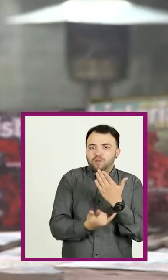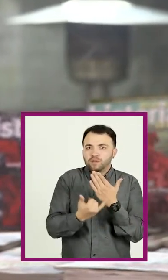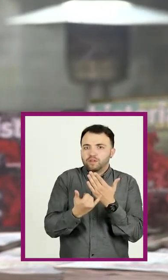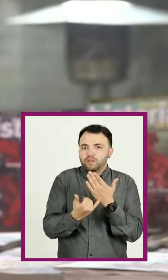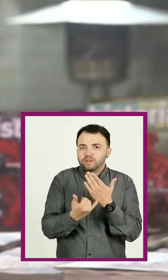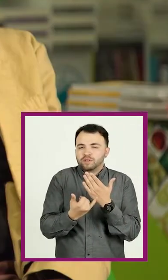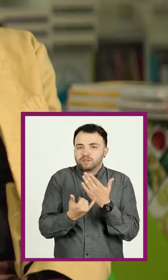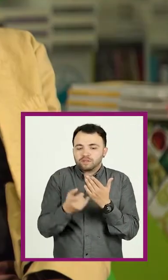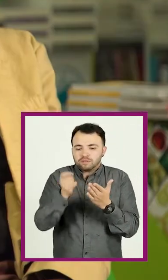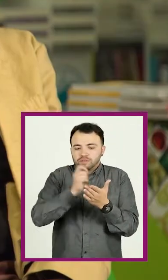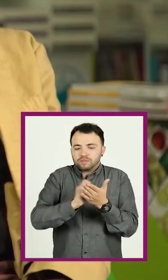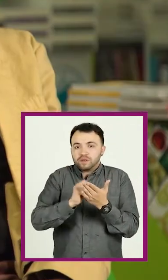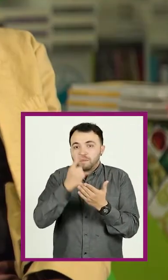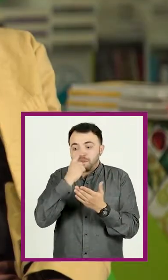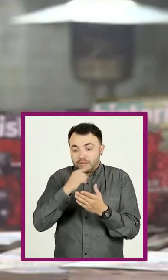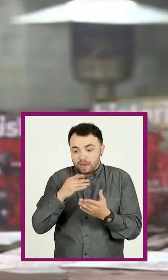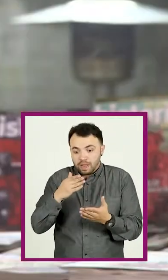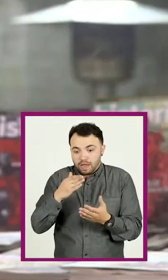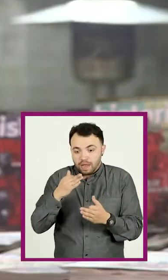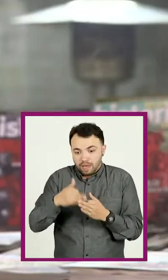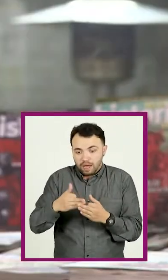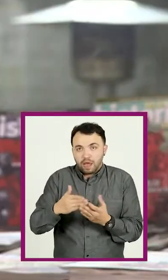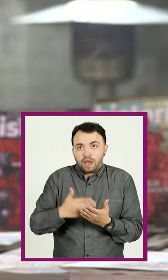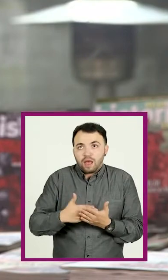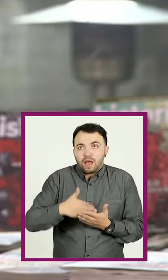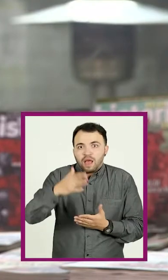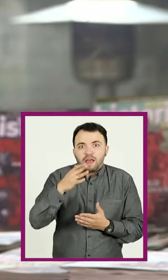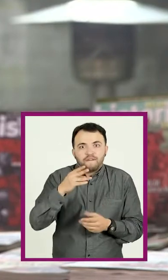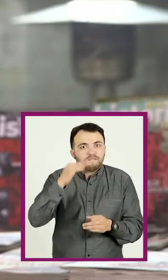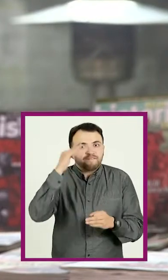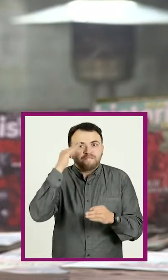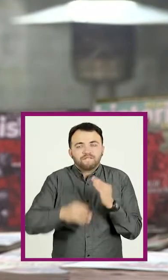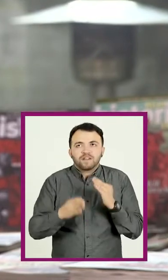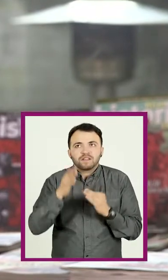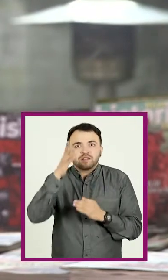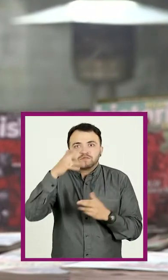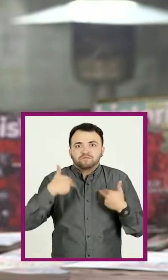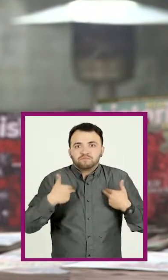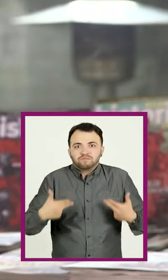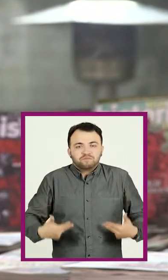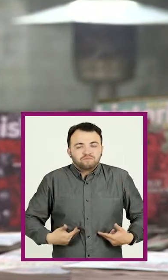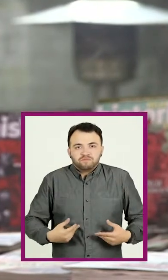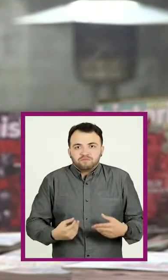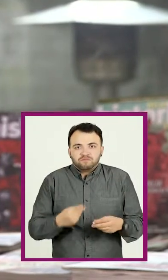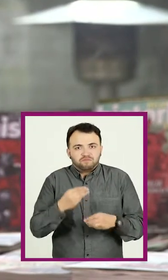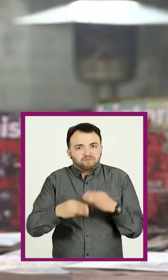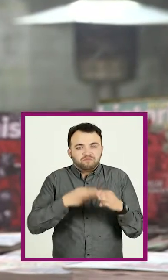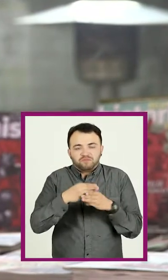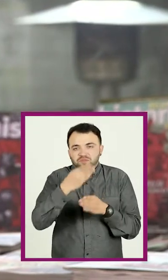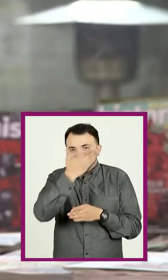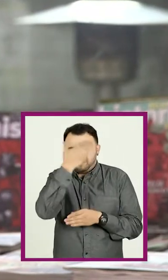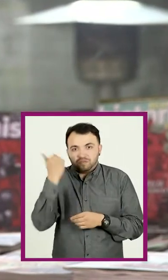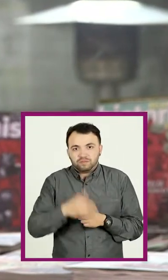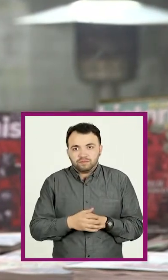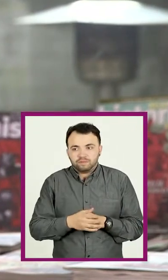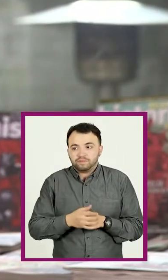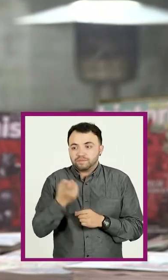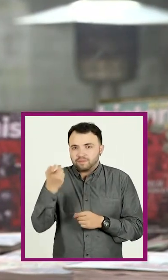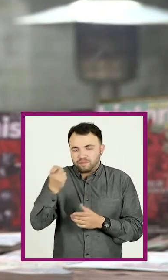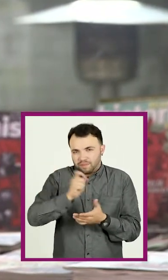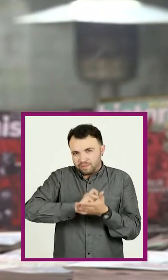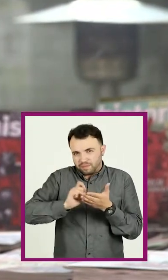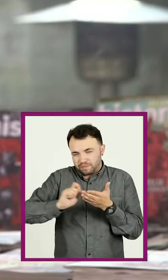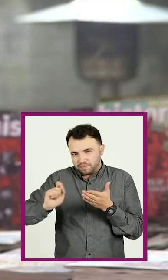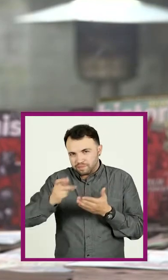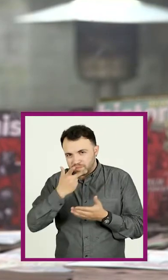de aquí al final, ¿no? Sí. Y si efectivamente, o sea, hay una parte de la filosofía de Nietzsche que se dedica a